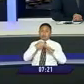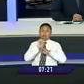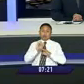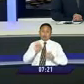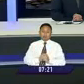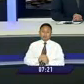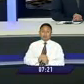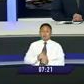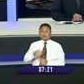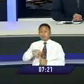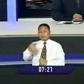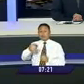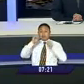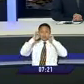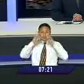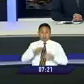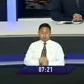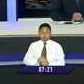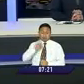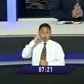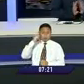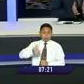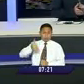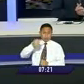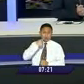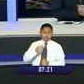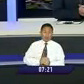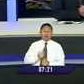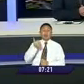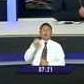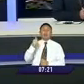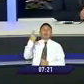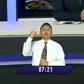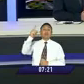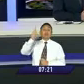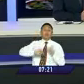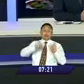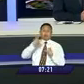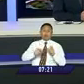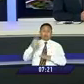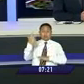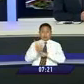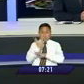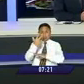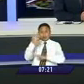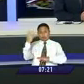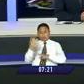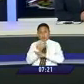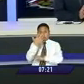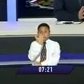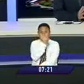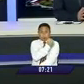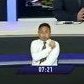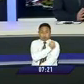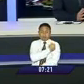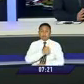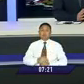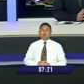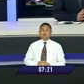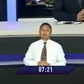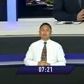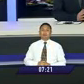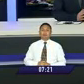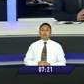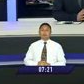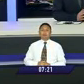Hasta finales de septiembre, el gobierno pretende inmunizar a 10 millones de personas con la tercera dosis de refuerzo. En los puntos habilitados se